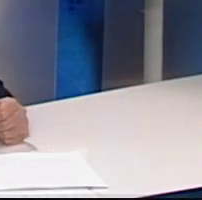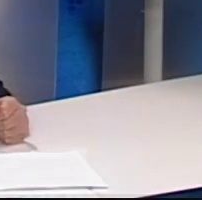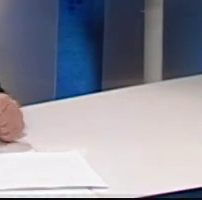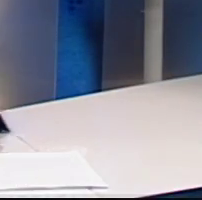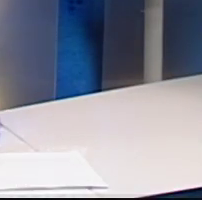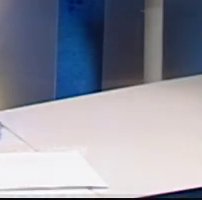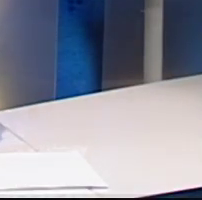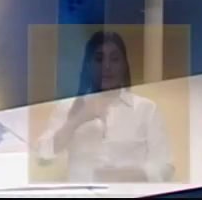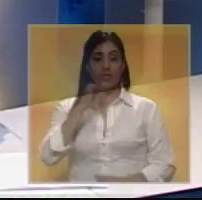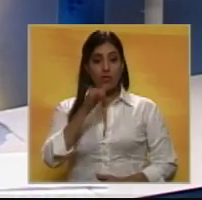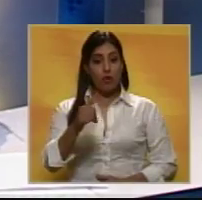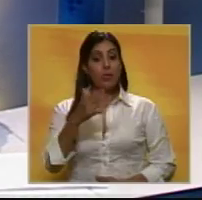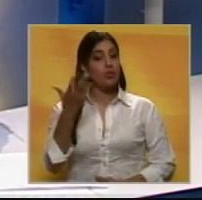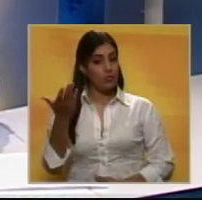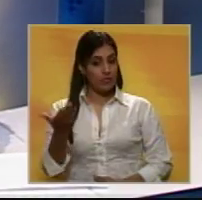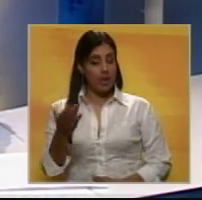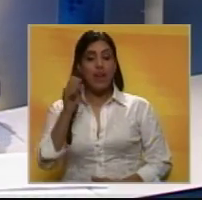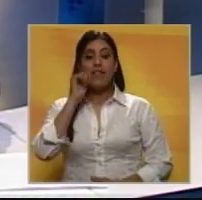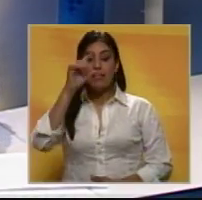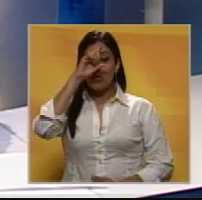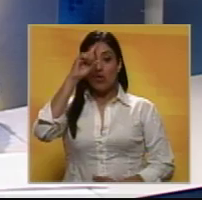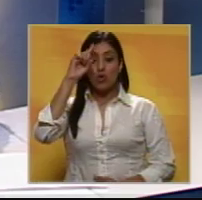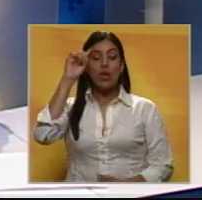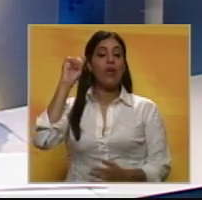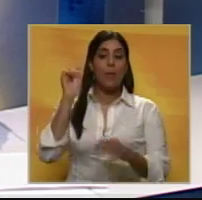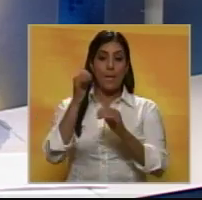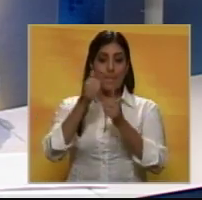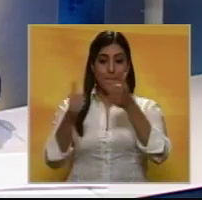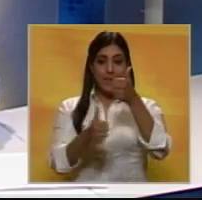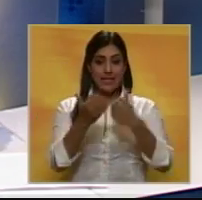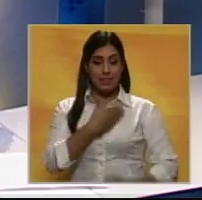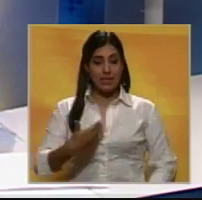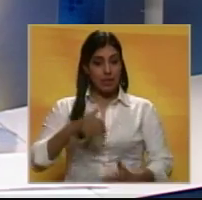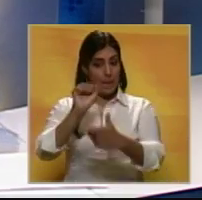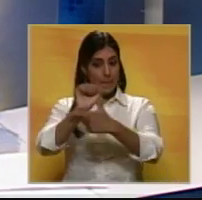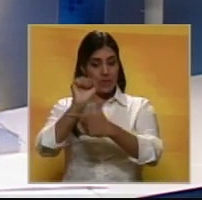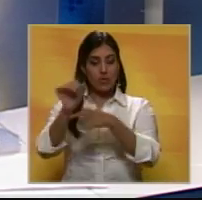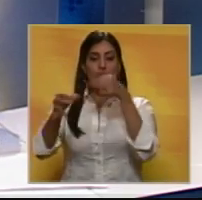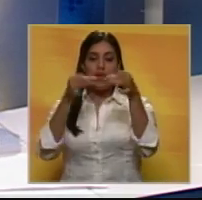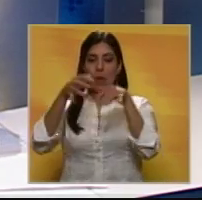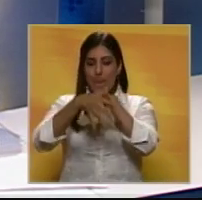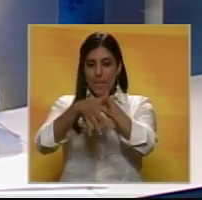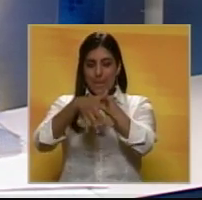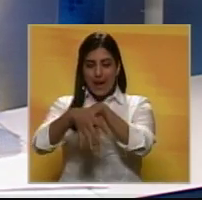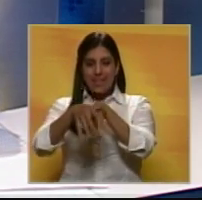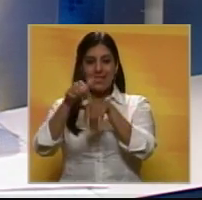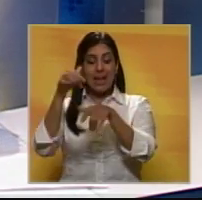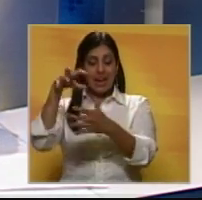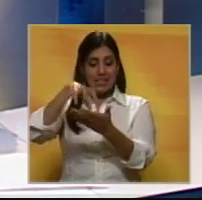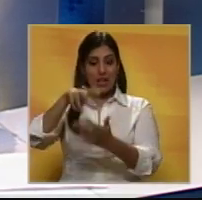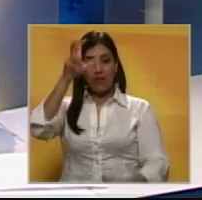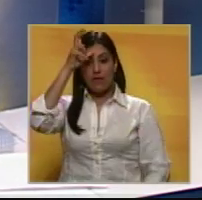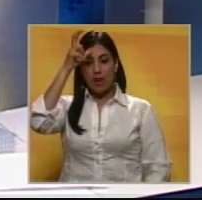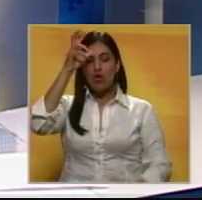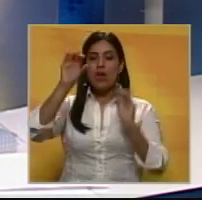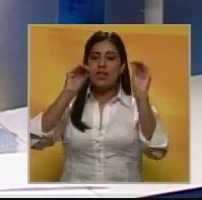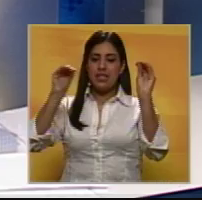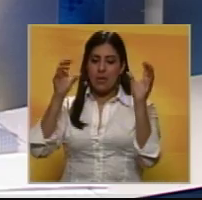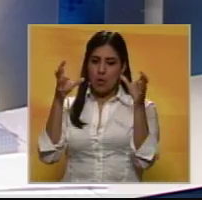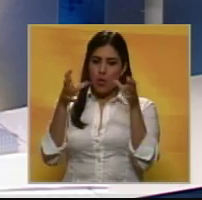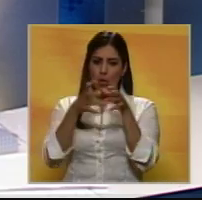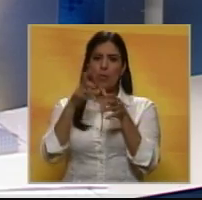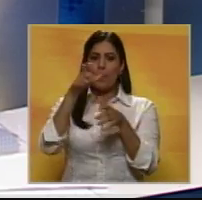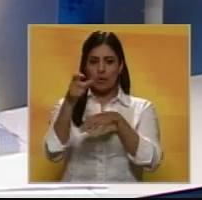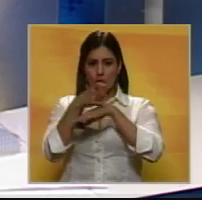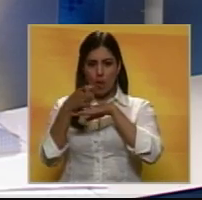Amigos, continuamos con las informaciones. Diosdado Cabello, vicepresidente del PSV, en una concentración en el estado Falcón, llamó a los